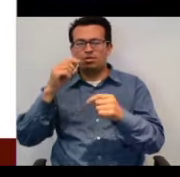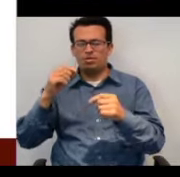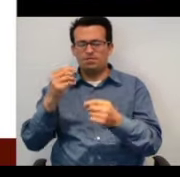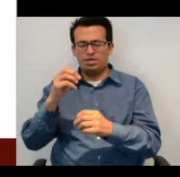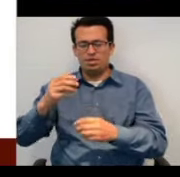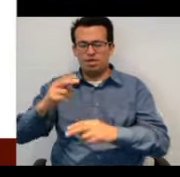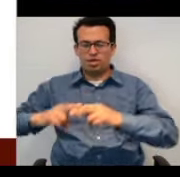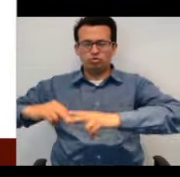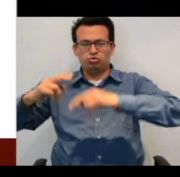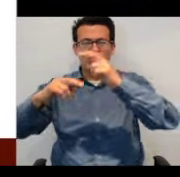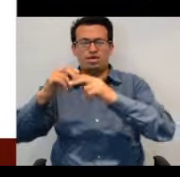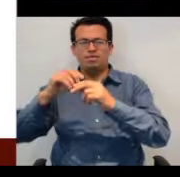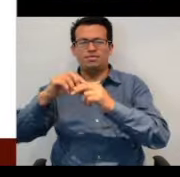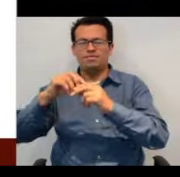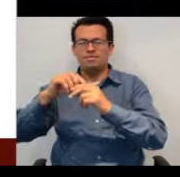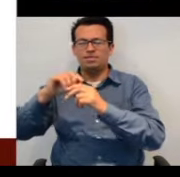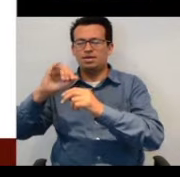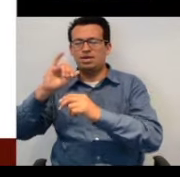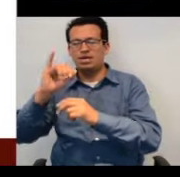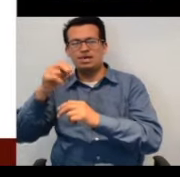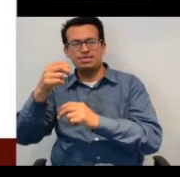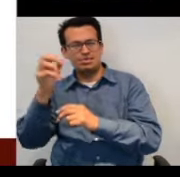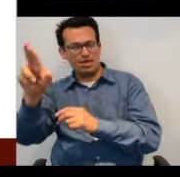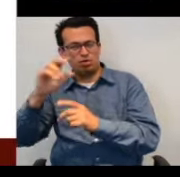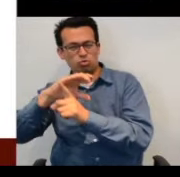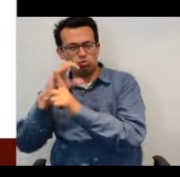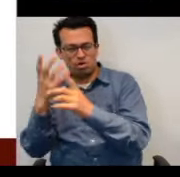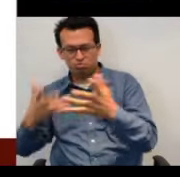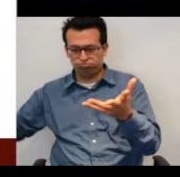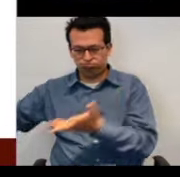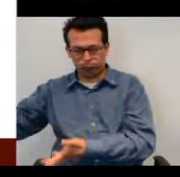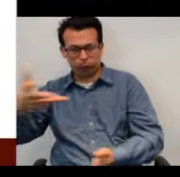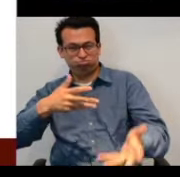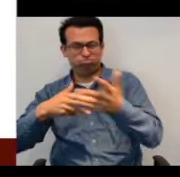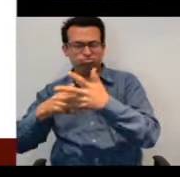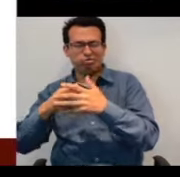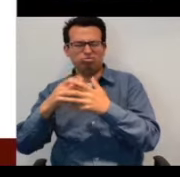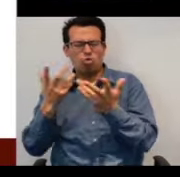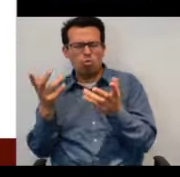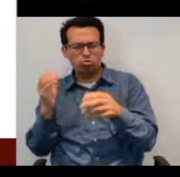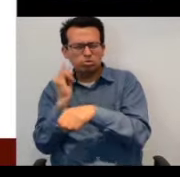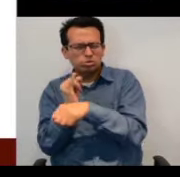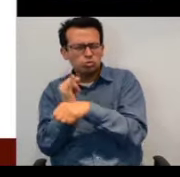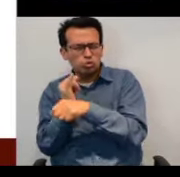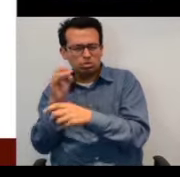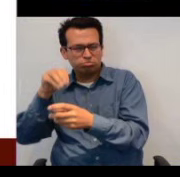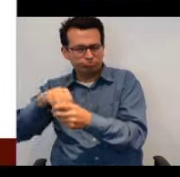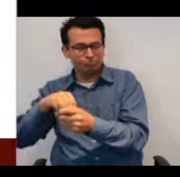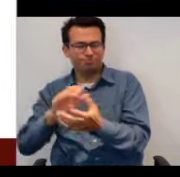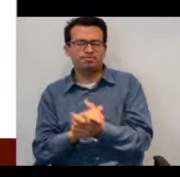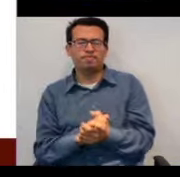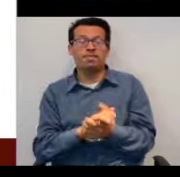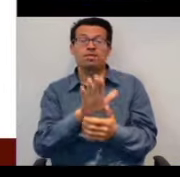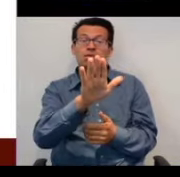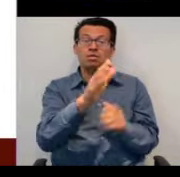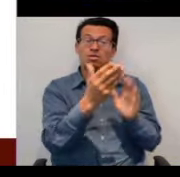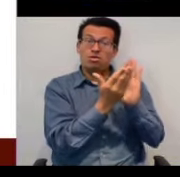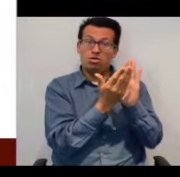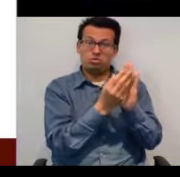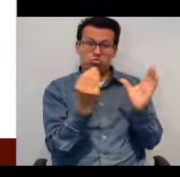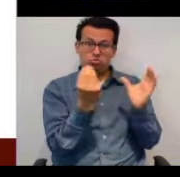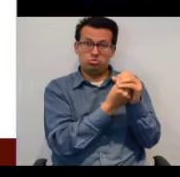Acá es súper importante tener claro una cosa: educación inclusiva no es sinónimo de inclusión social. La educación inclusiva es una estrategia